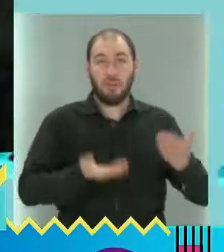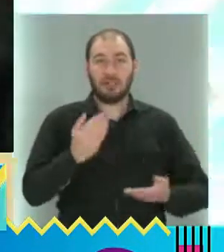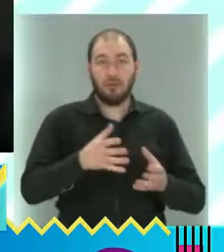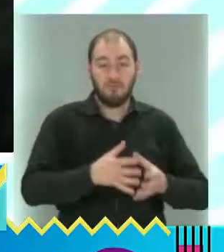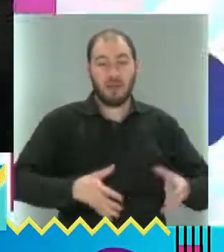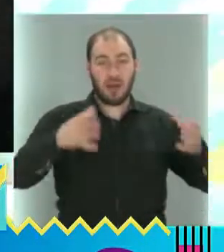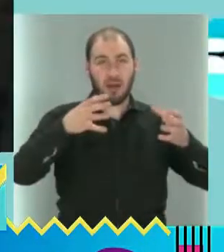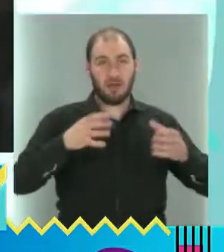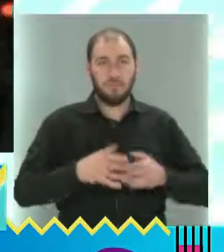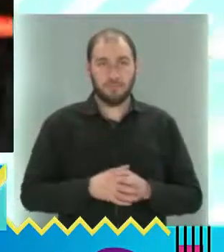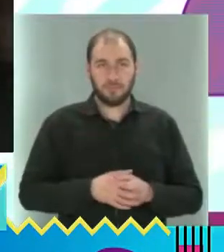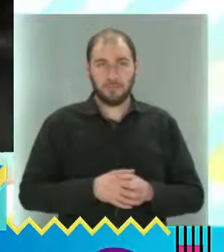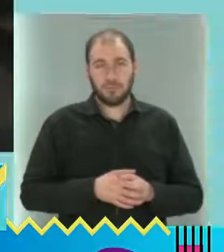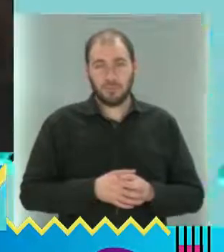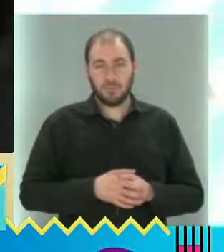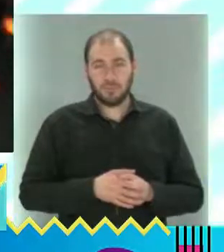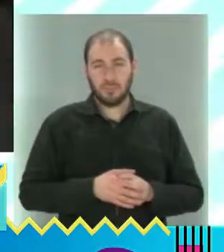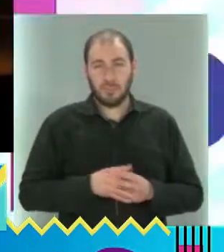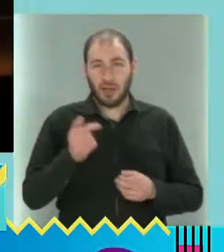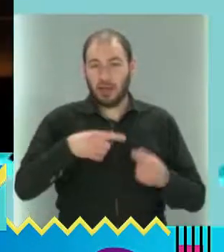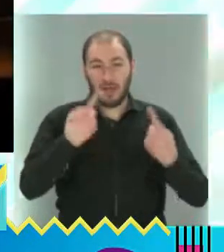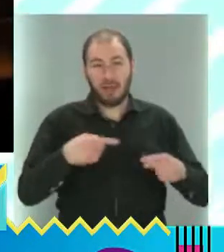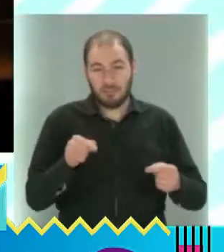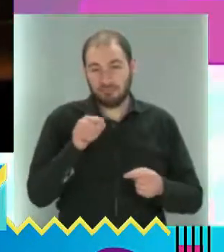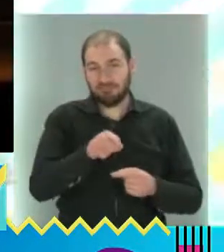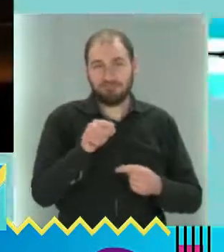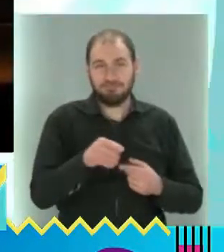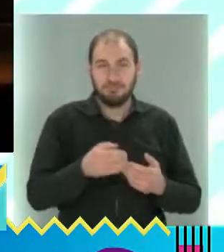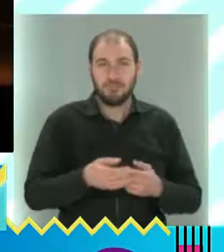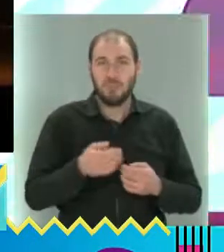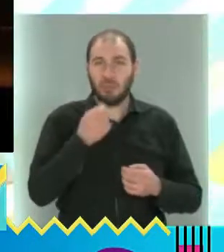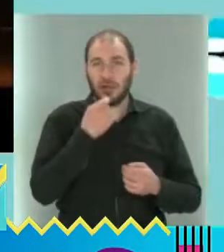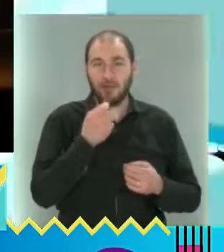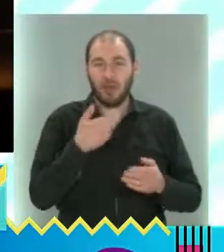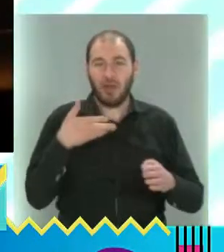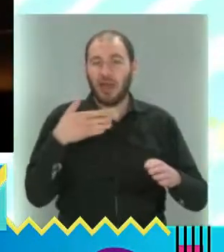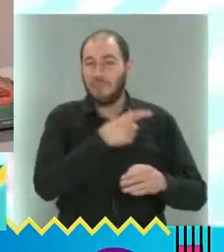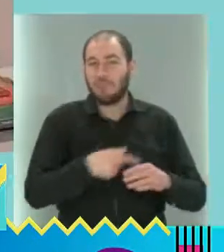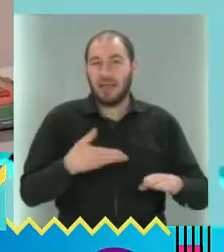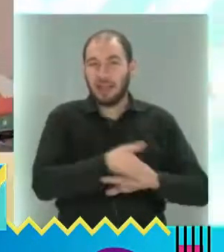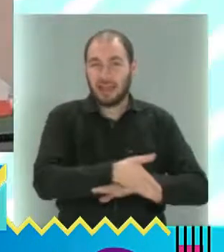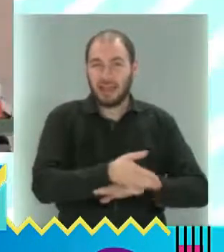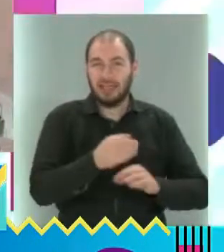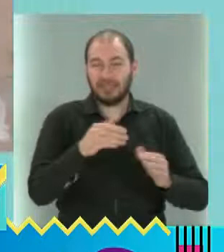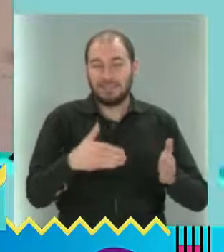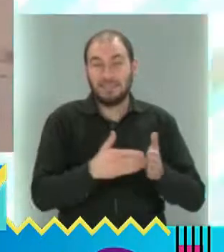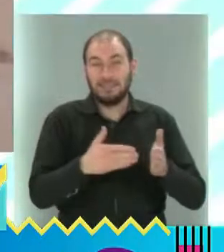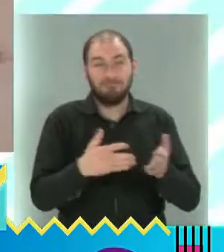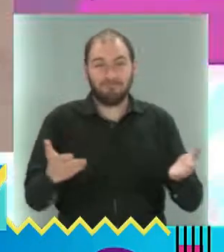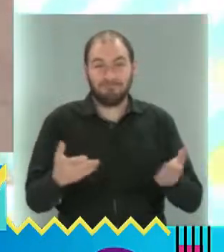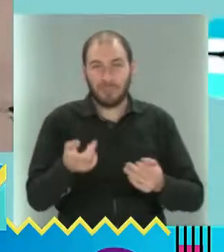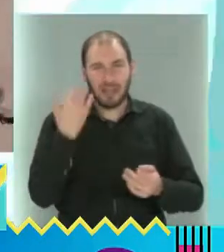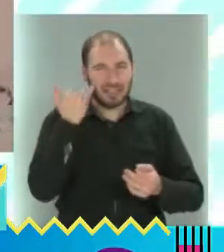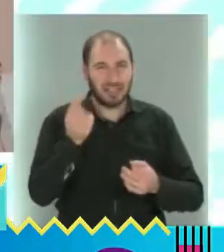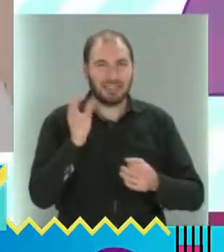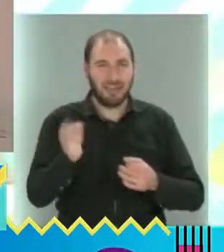barril, no hay realmente, o sea, las herramientas que vos tenés, digamos, sin caer en una intervención del mercado, son limitadas. Ya vimos nosotros